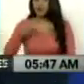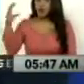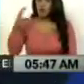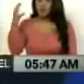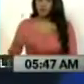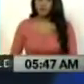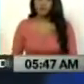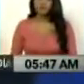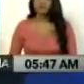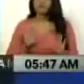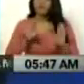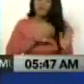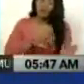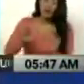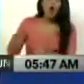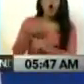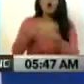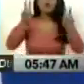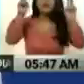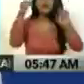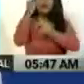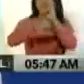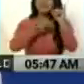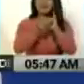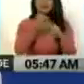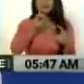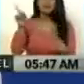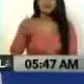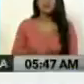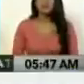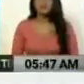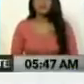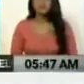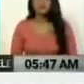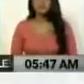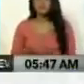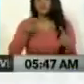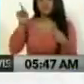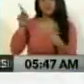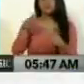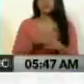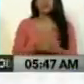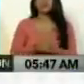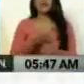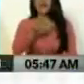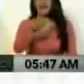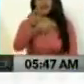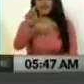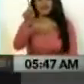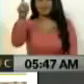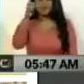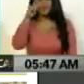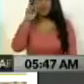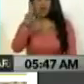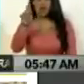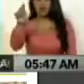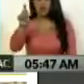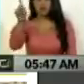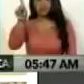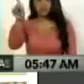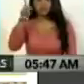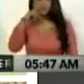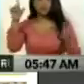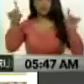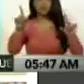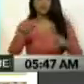portales en internet, en materia internacional. Ahí lo ven ustedes en pantalla, Rusia Today, nos apoyamos como siempre en